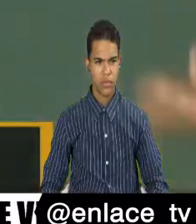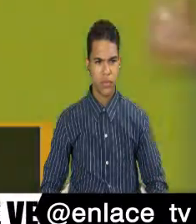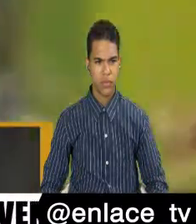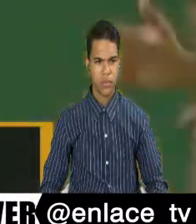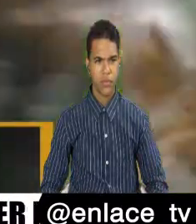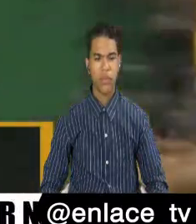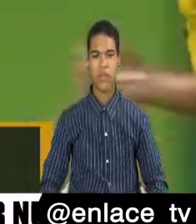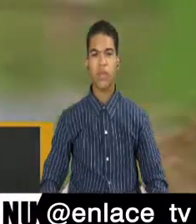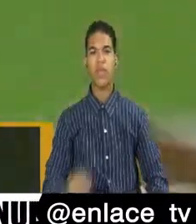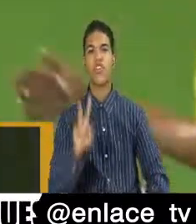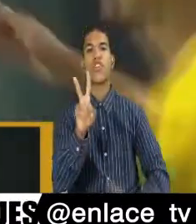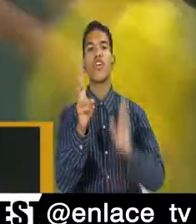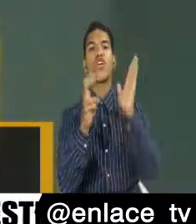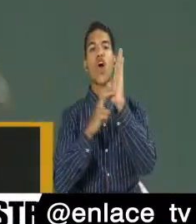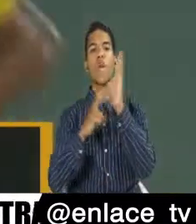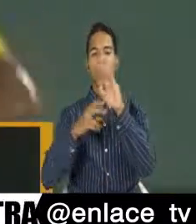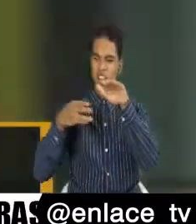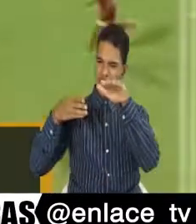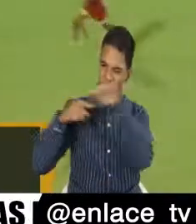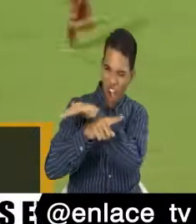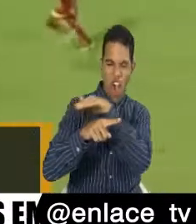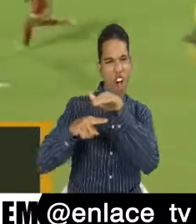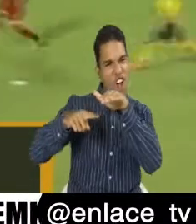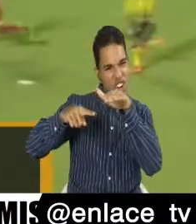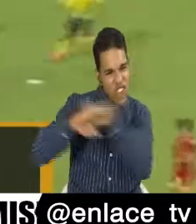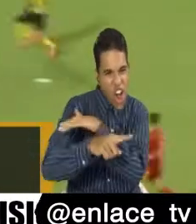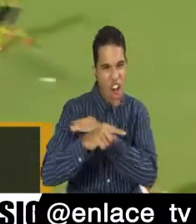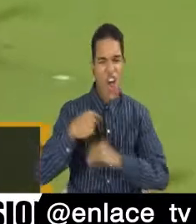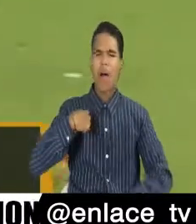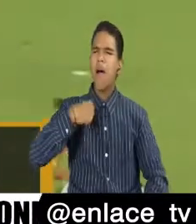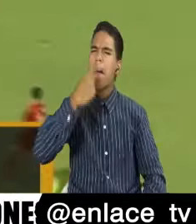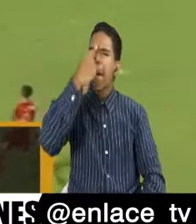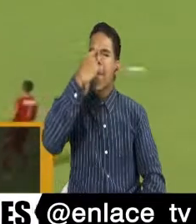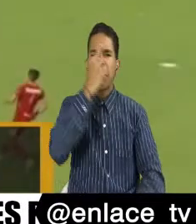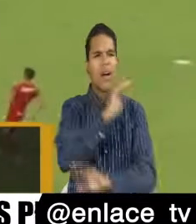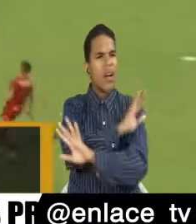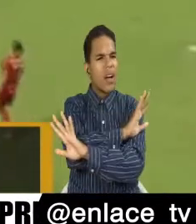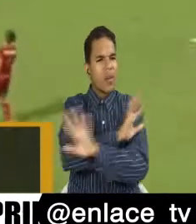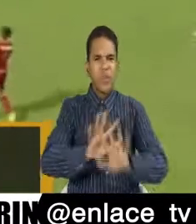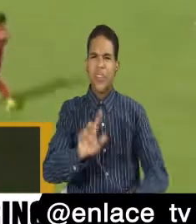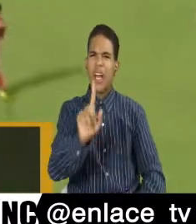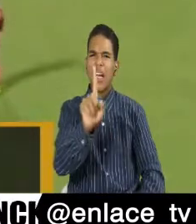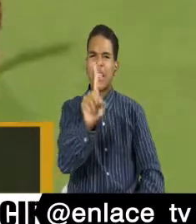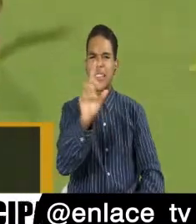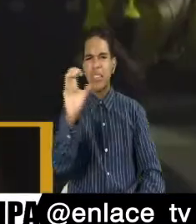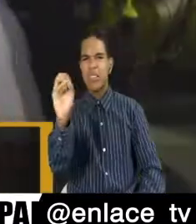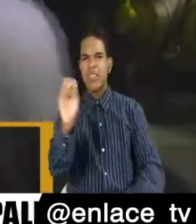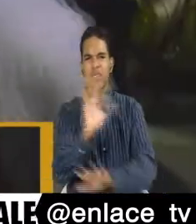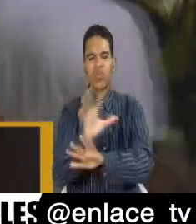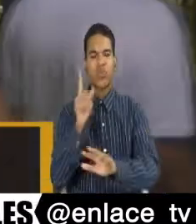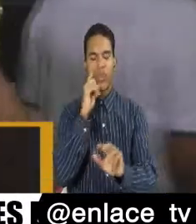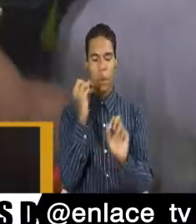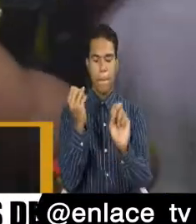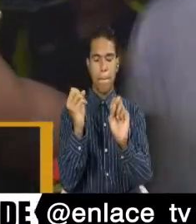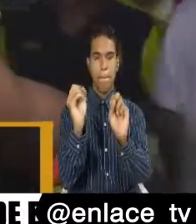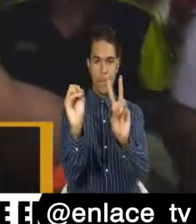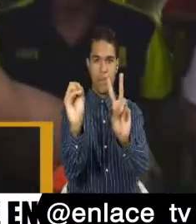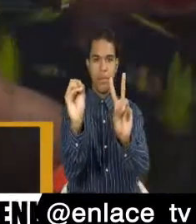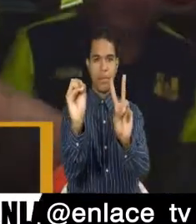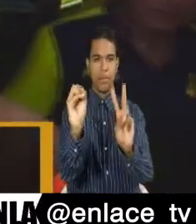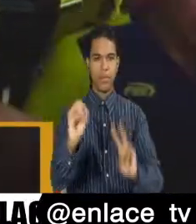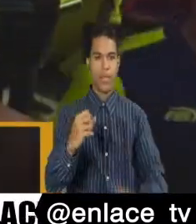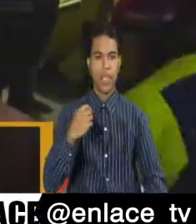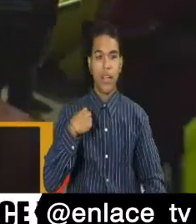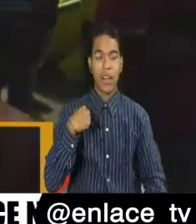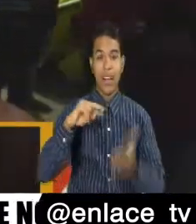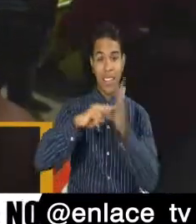repitió al minuto 89 cuando en el Daniel Villa Zapata se pensaba que el encuentro terminaría con la mínima diferencia. Uno como delantero tiene que aprovechar a esos jugadores de muy buen